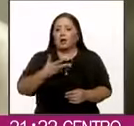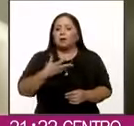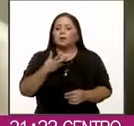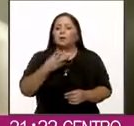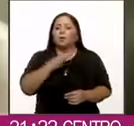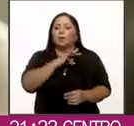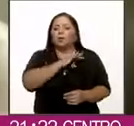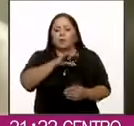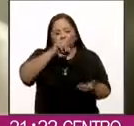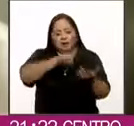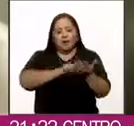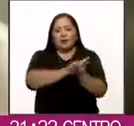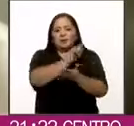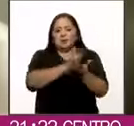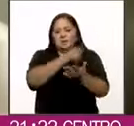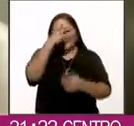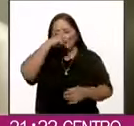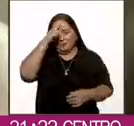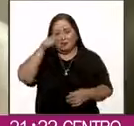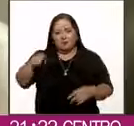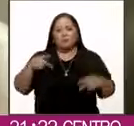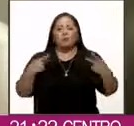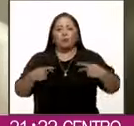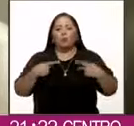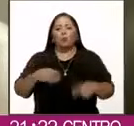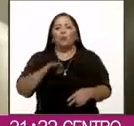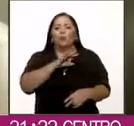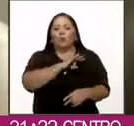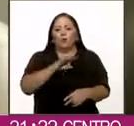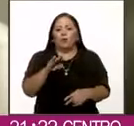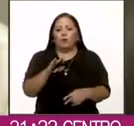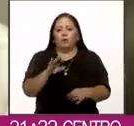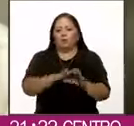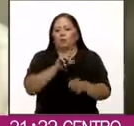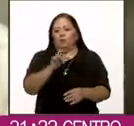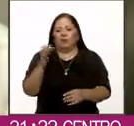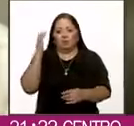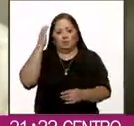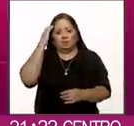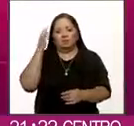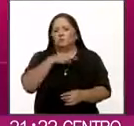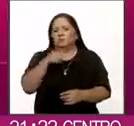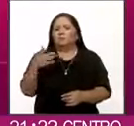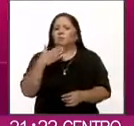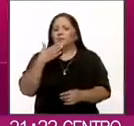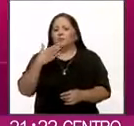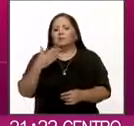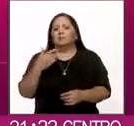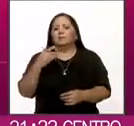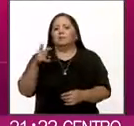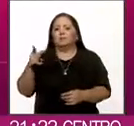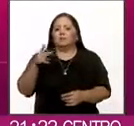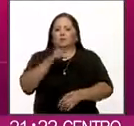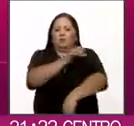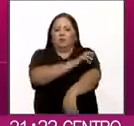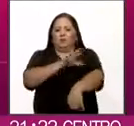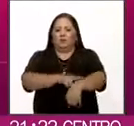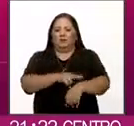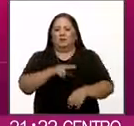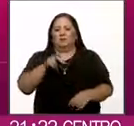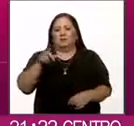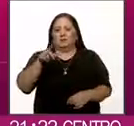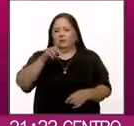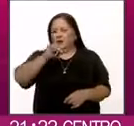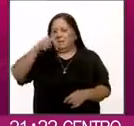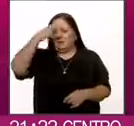muchas posibilidades dentro de la ley mexicana para que la persona pueda finalmente ser reconocida. Muy bien, Andrés Ramírez Silva, coordinador general